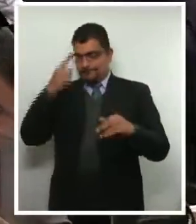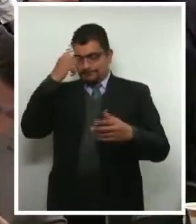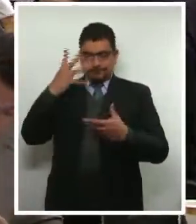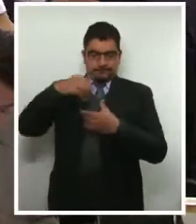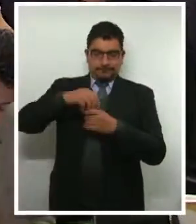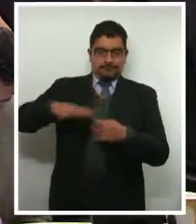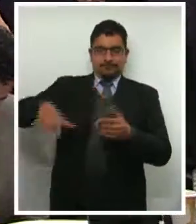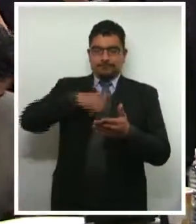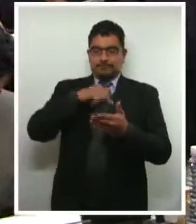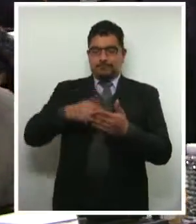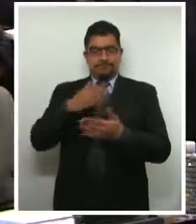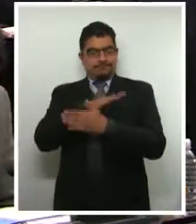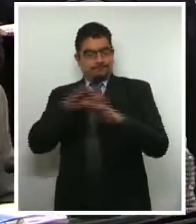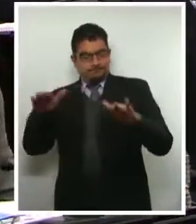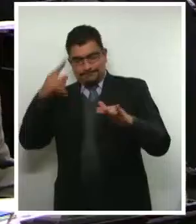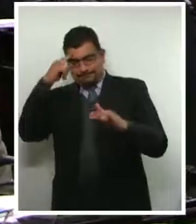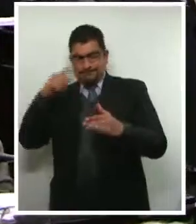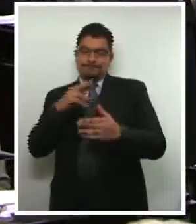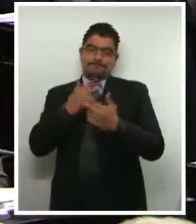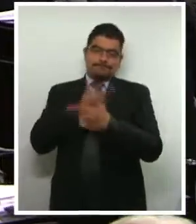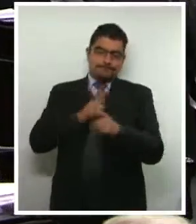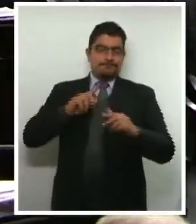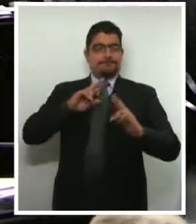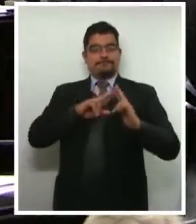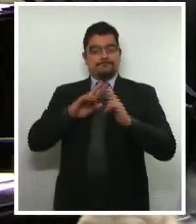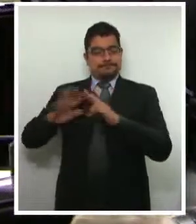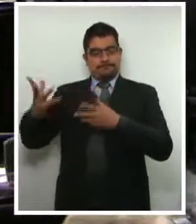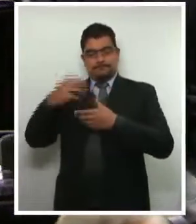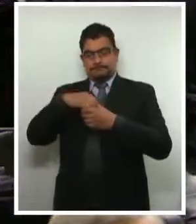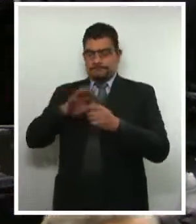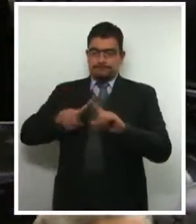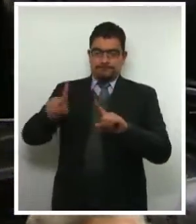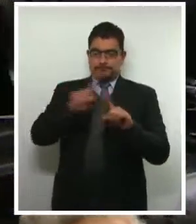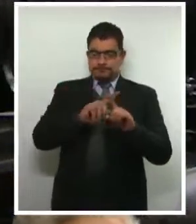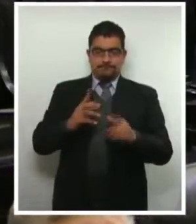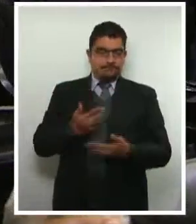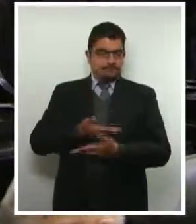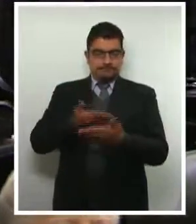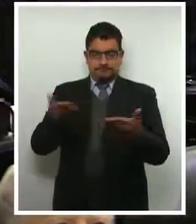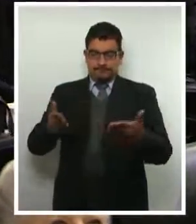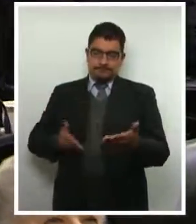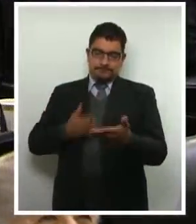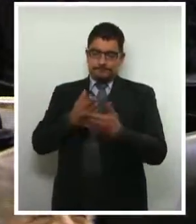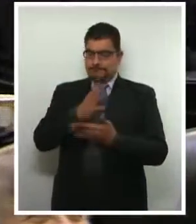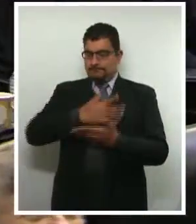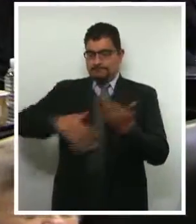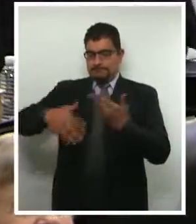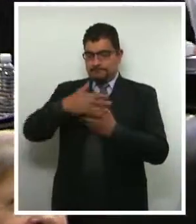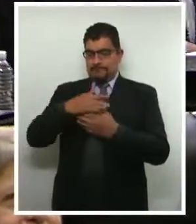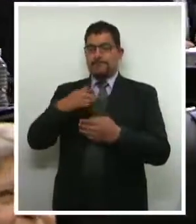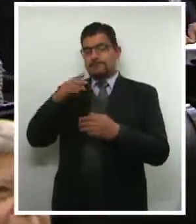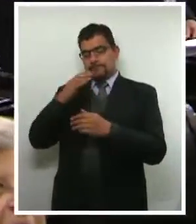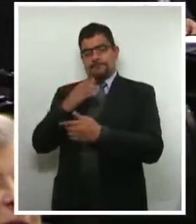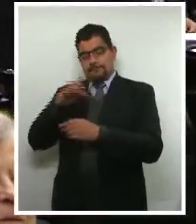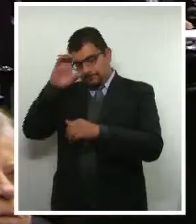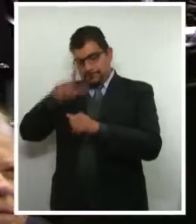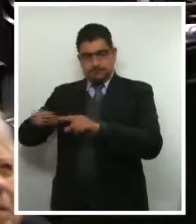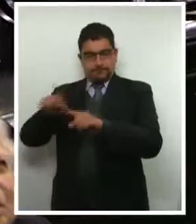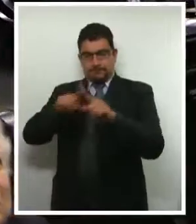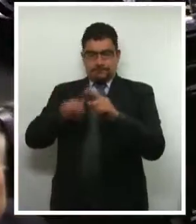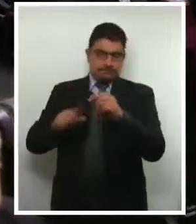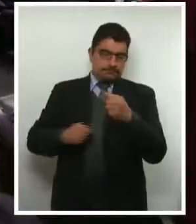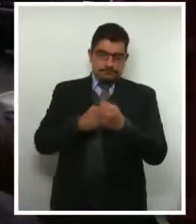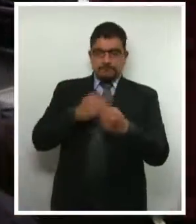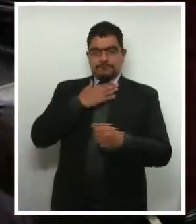civilizatorio, democrático, laico, incluyente, accesible, intercultural, sustentable,